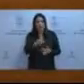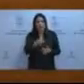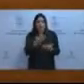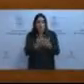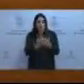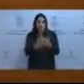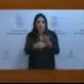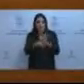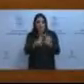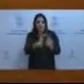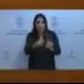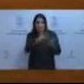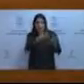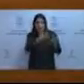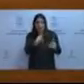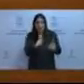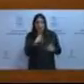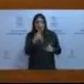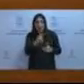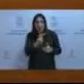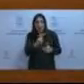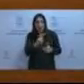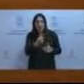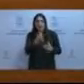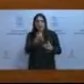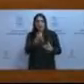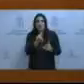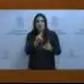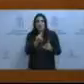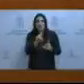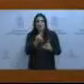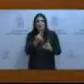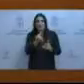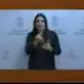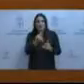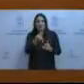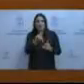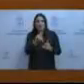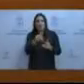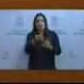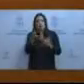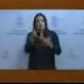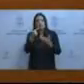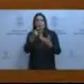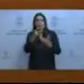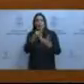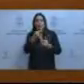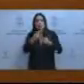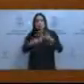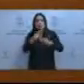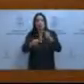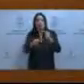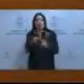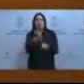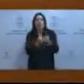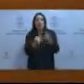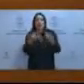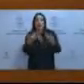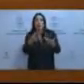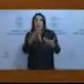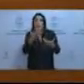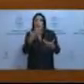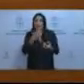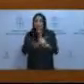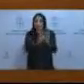ley no establece el impacto económico que esas medidas van a provocar en las arcas públicas, y con ello me estoy refiriendo a que dichos cambios normativos